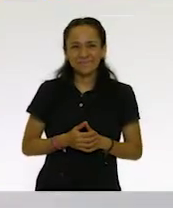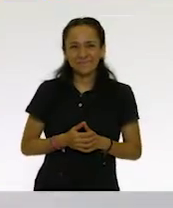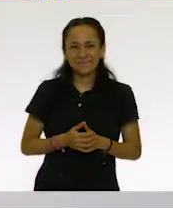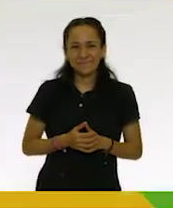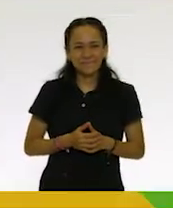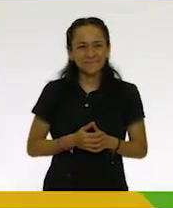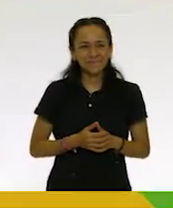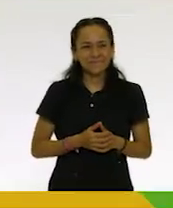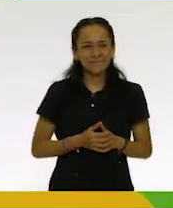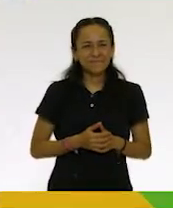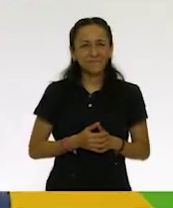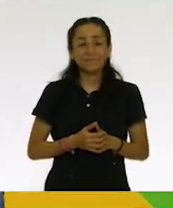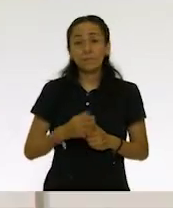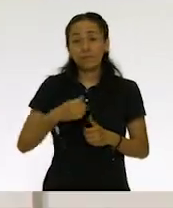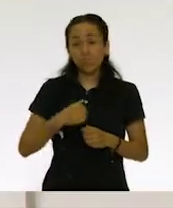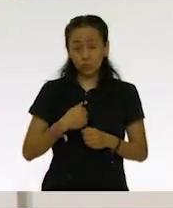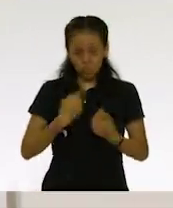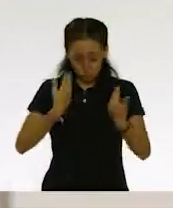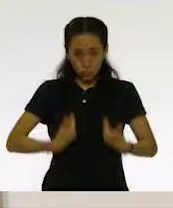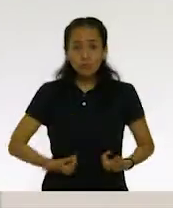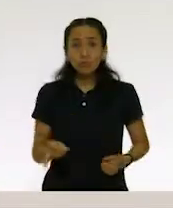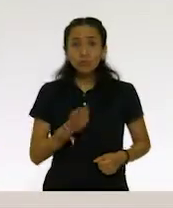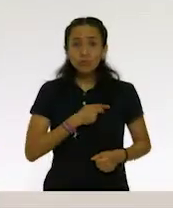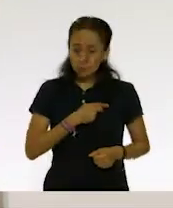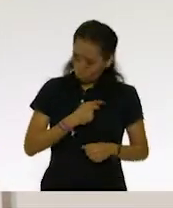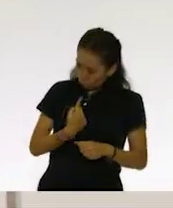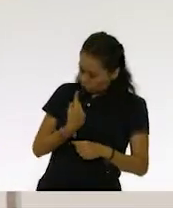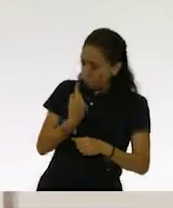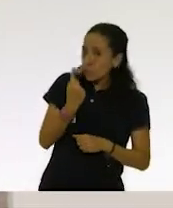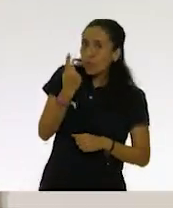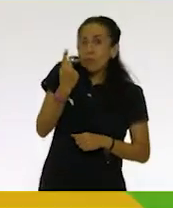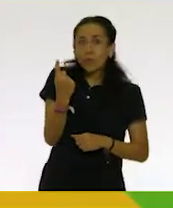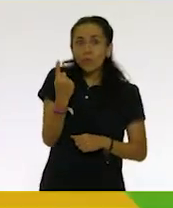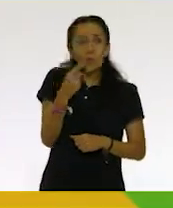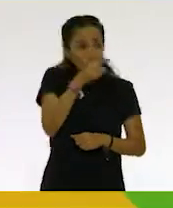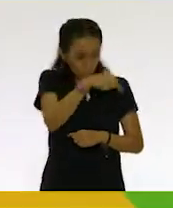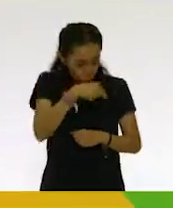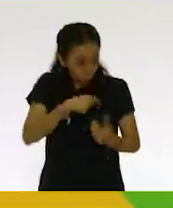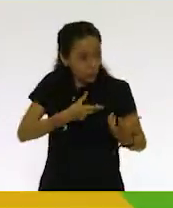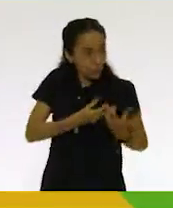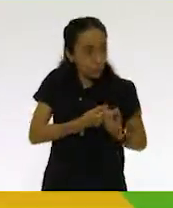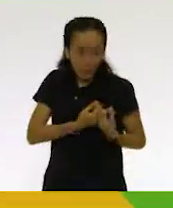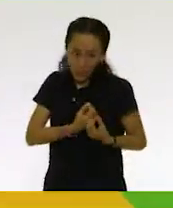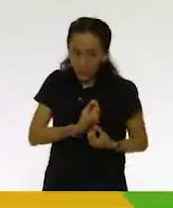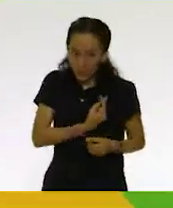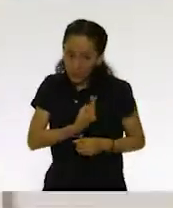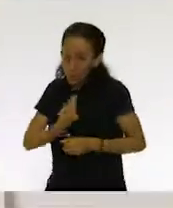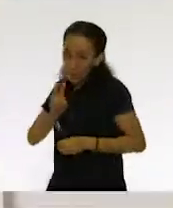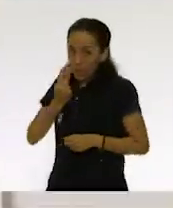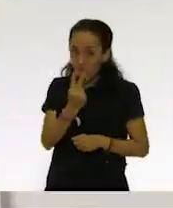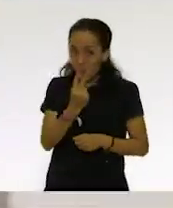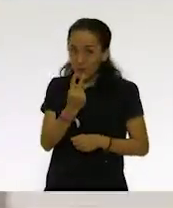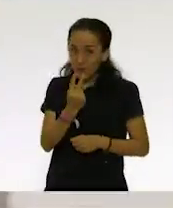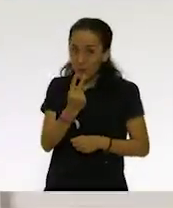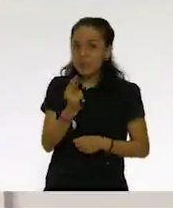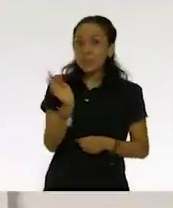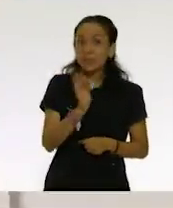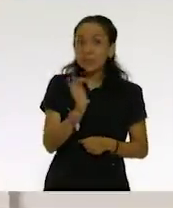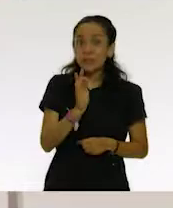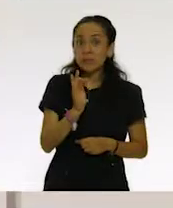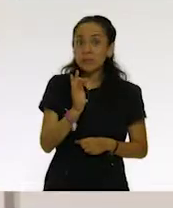Soy uno cuando estoy solo y dos si tú estás conmigo. Somos tres y